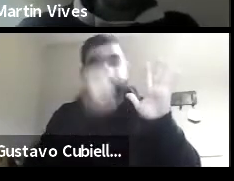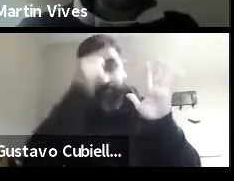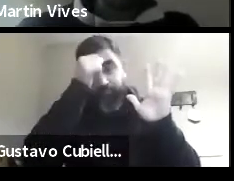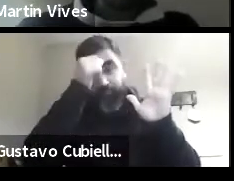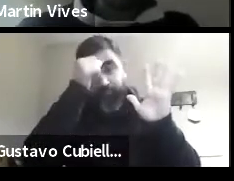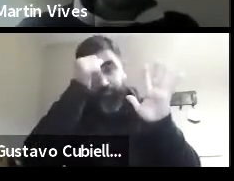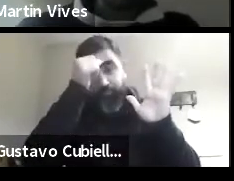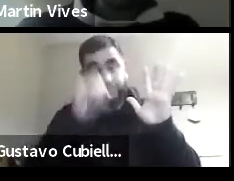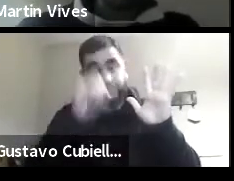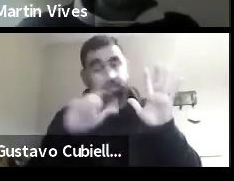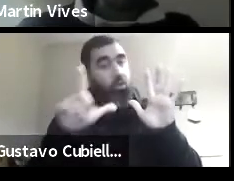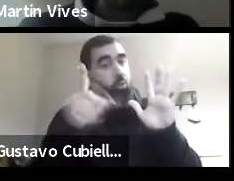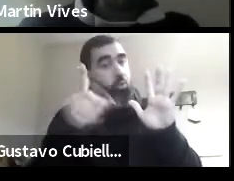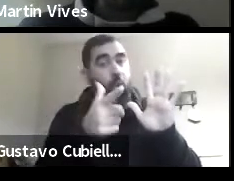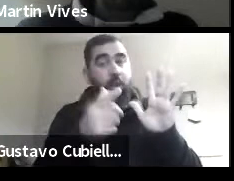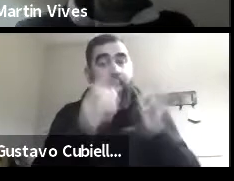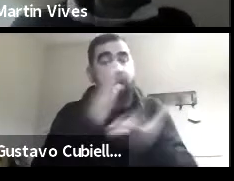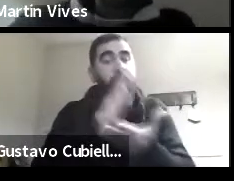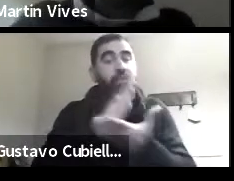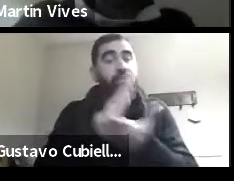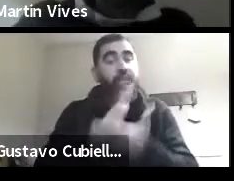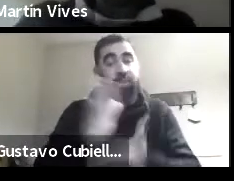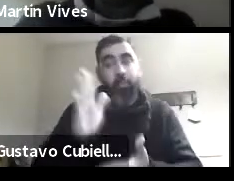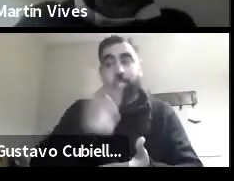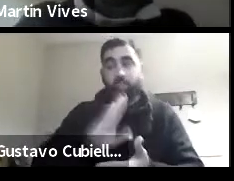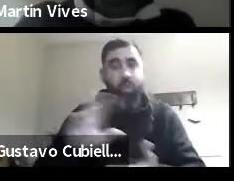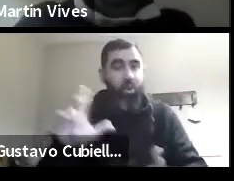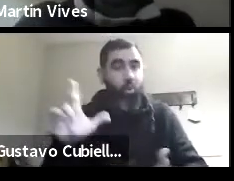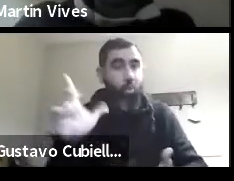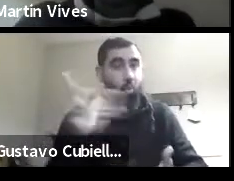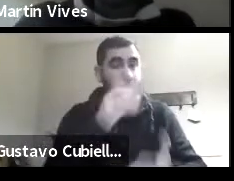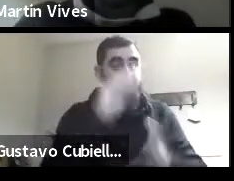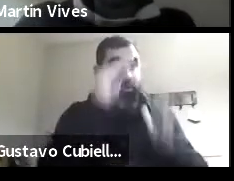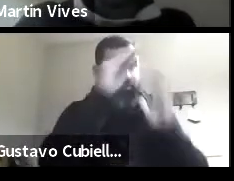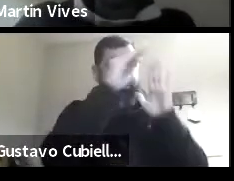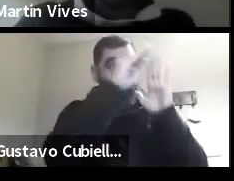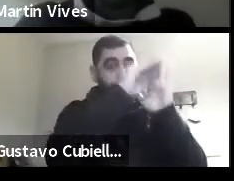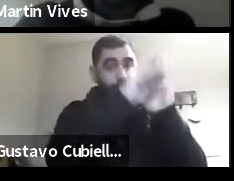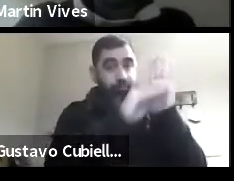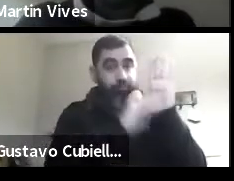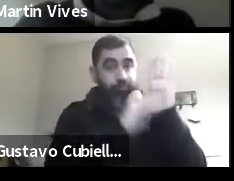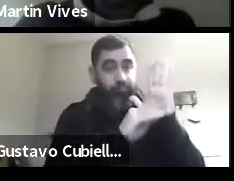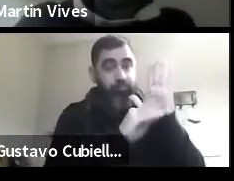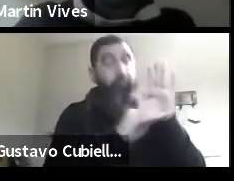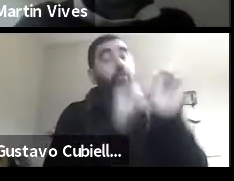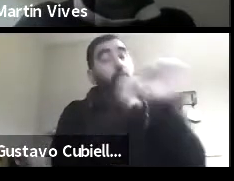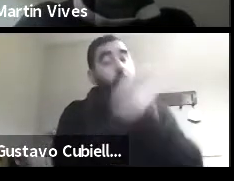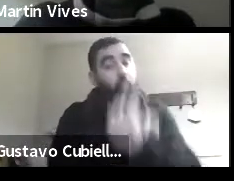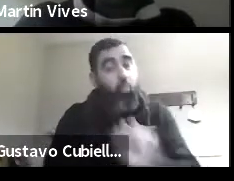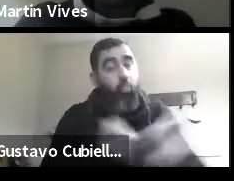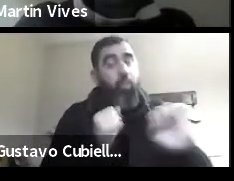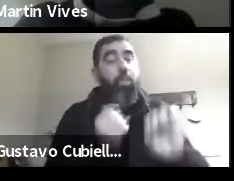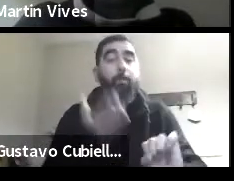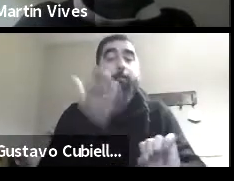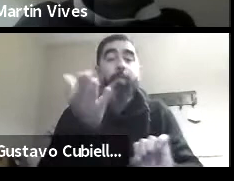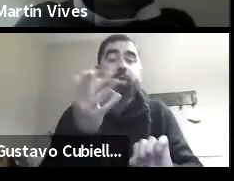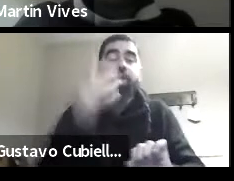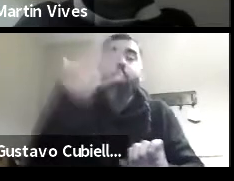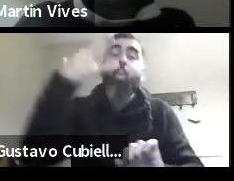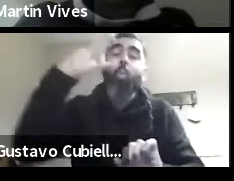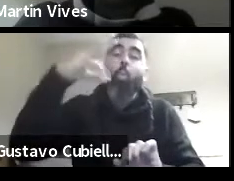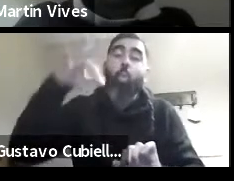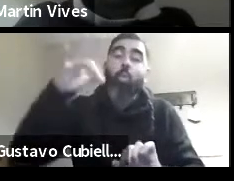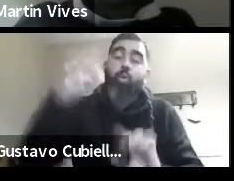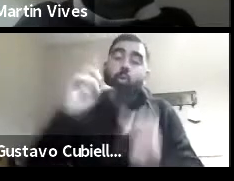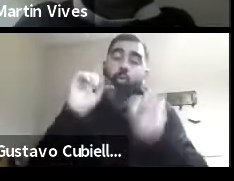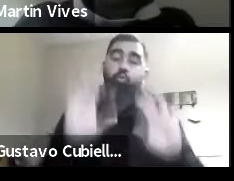se consigue un asistente personal de la lista, se puede solicitar la excepcionalidad, pero en este sentido